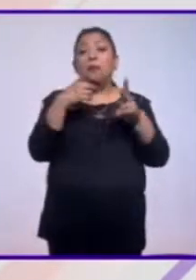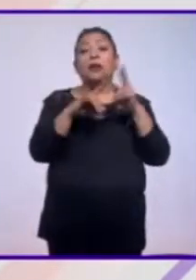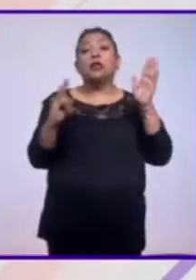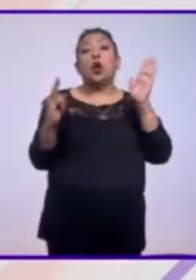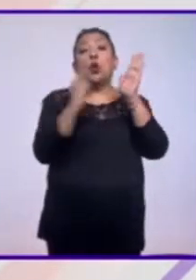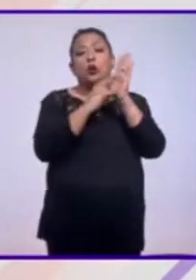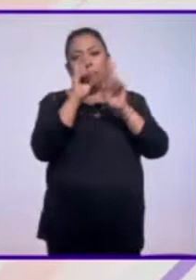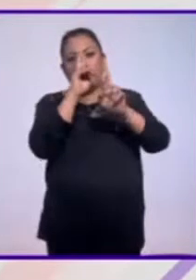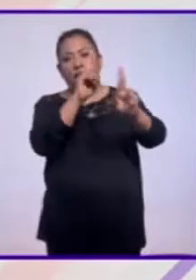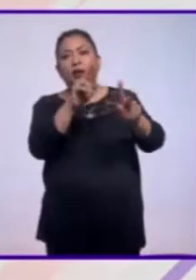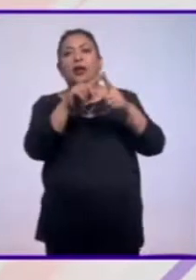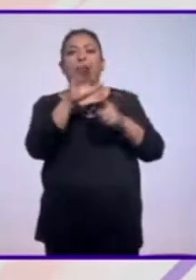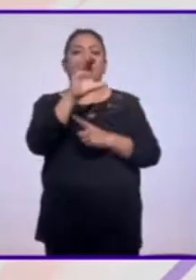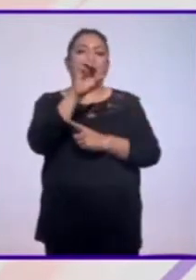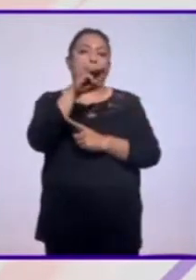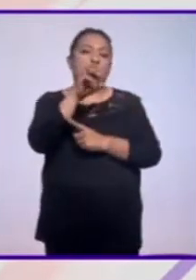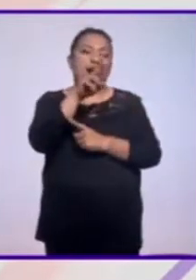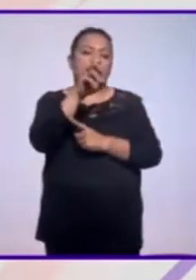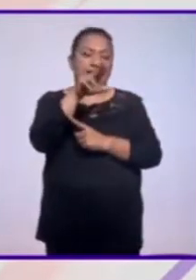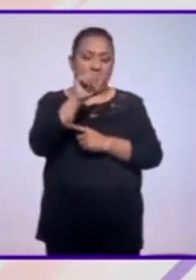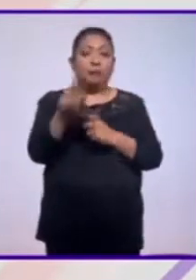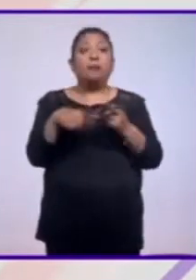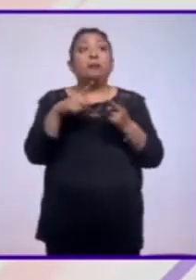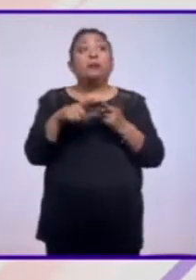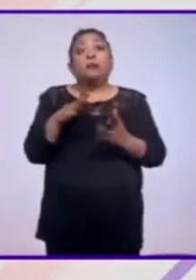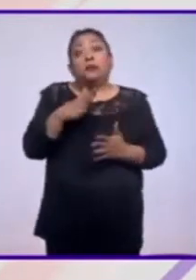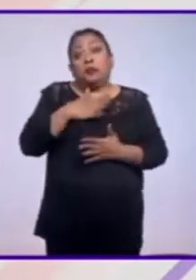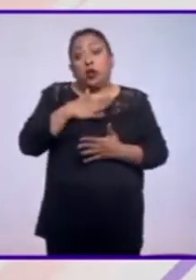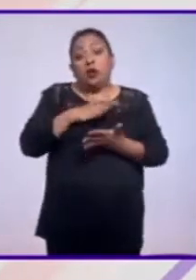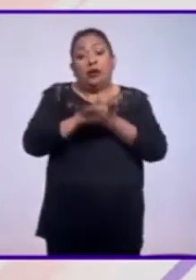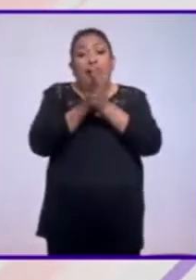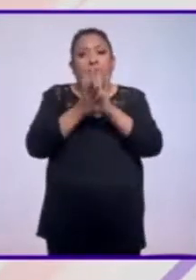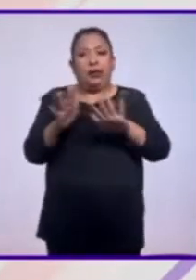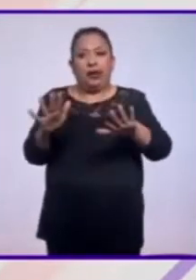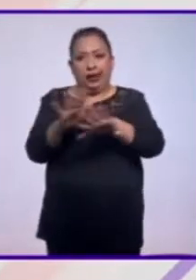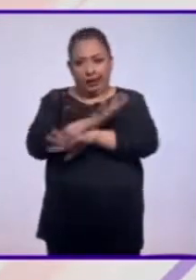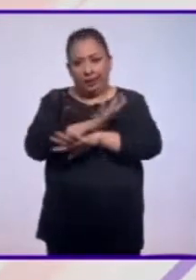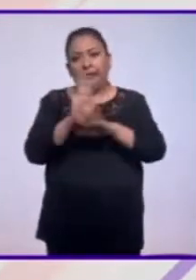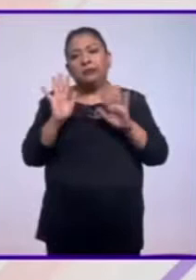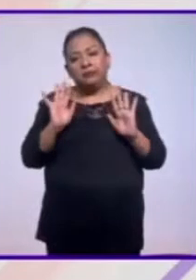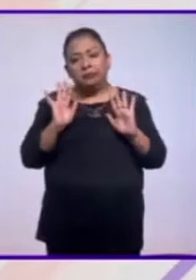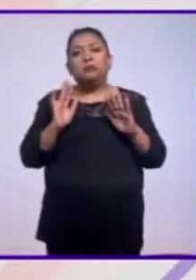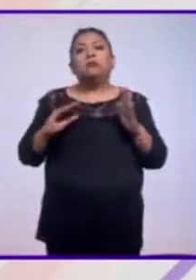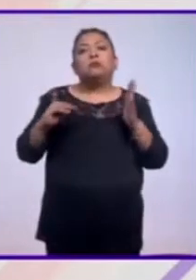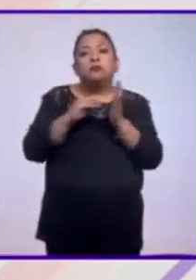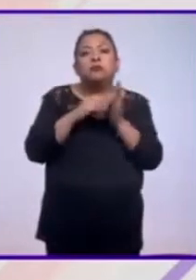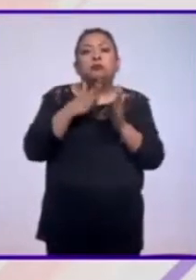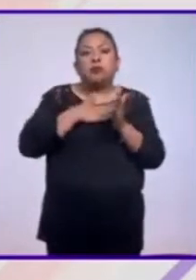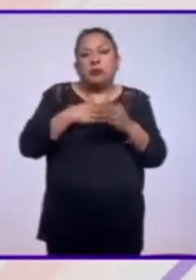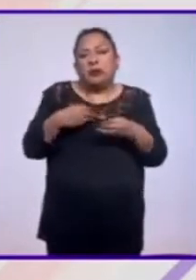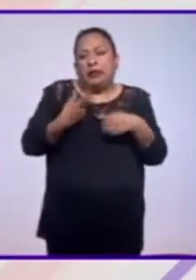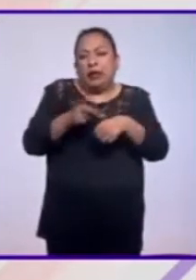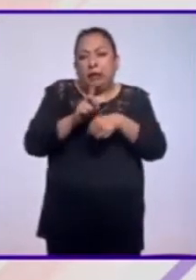cuadro homenaje a Rivera y Camarena, pero yo lo evoluciono y bueno, voy poniendo cosas de mi